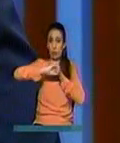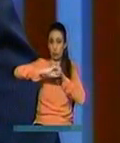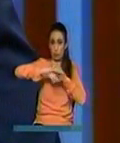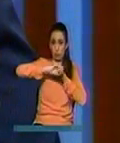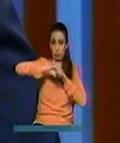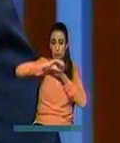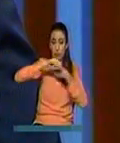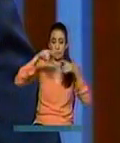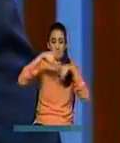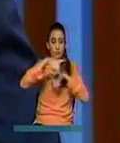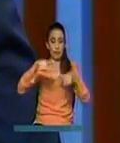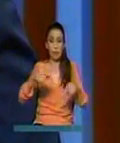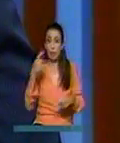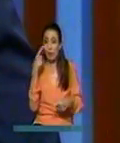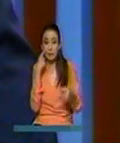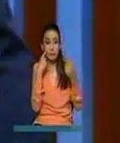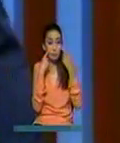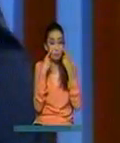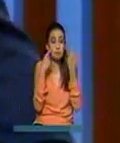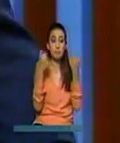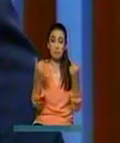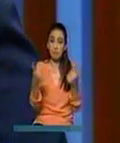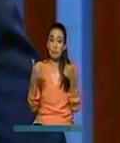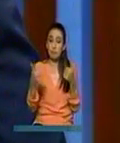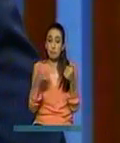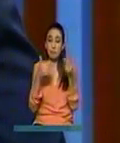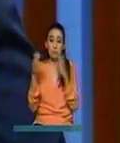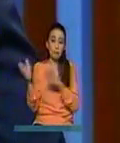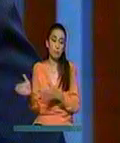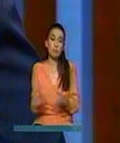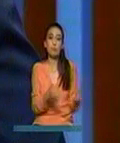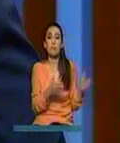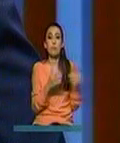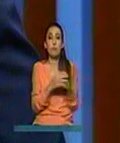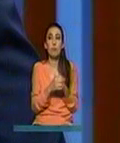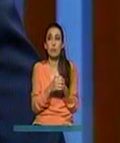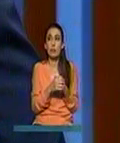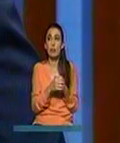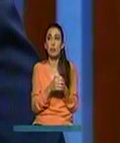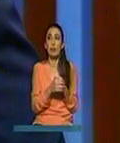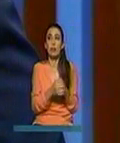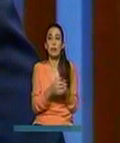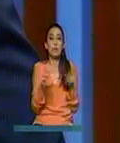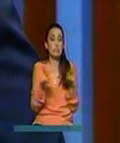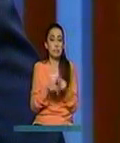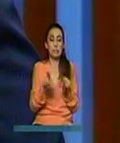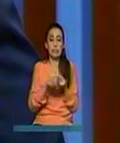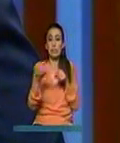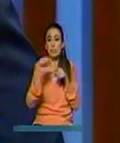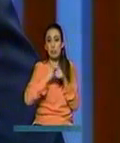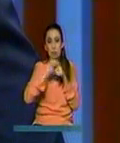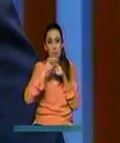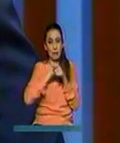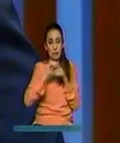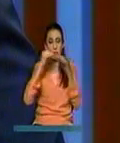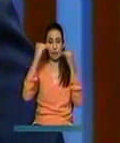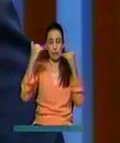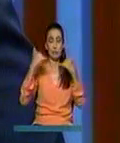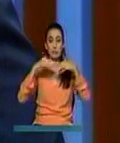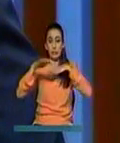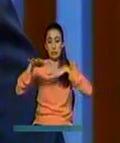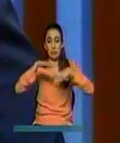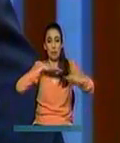atractivo turismo. Entonces ellos ven muy viable el tema de que se implemente esta actividad.